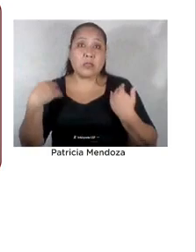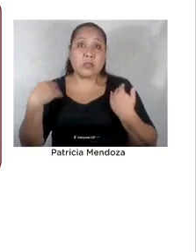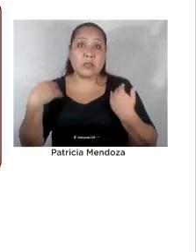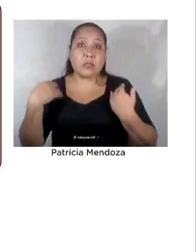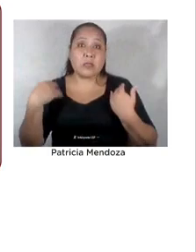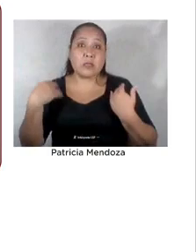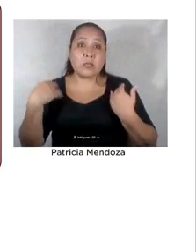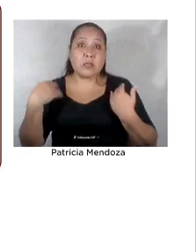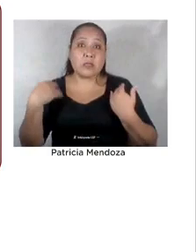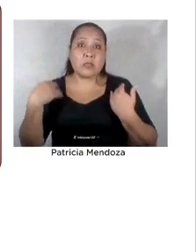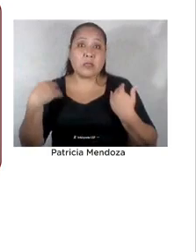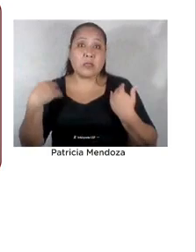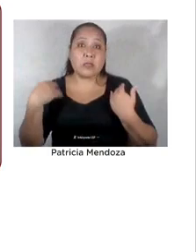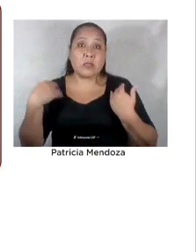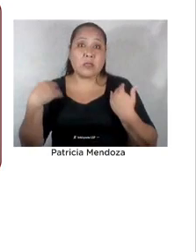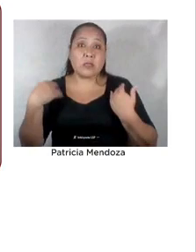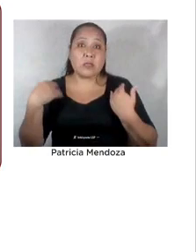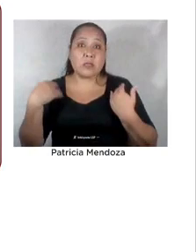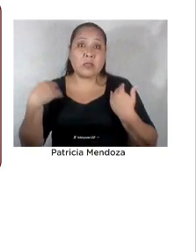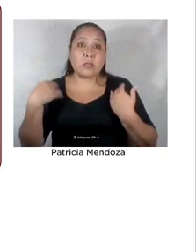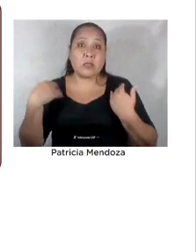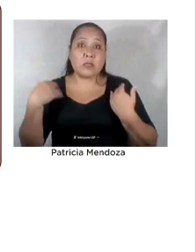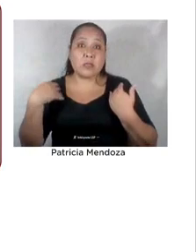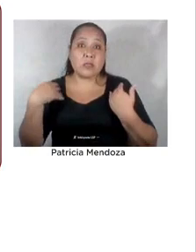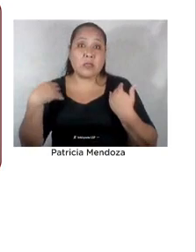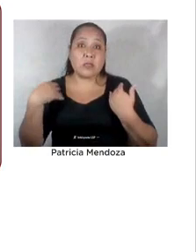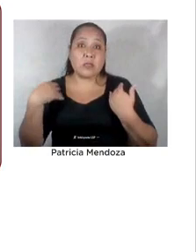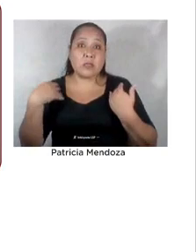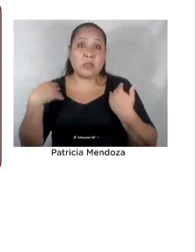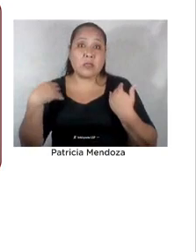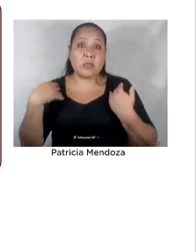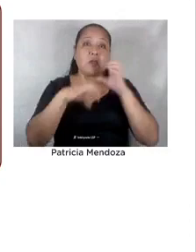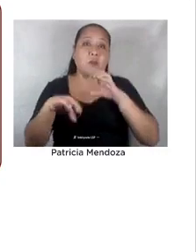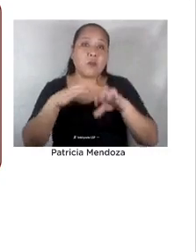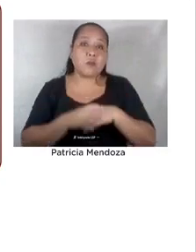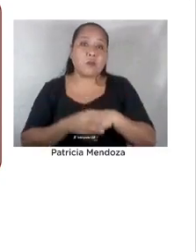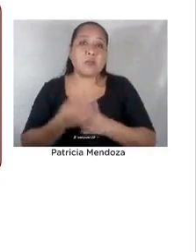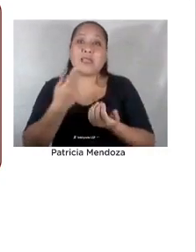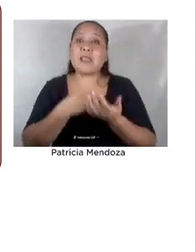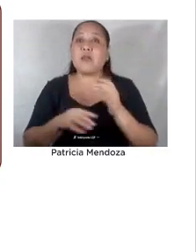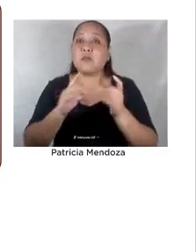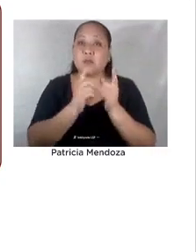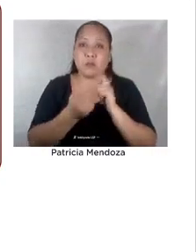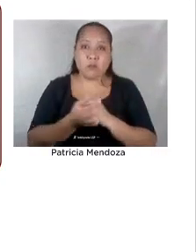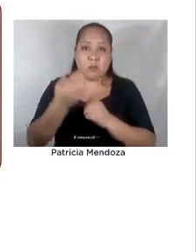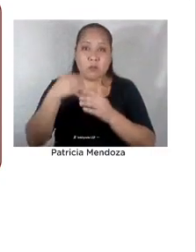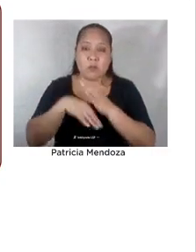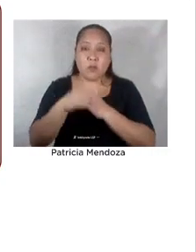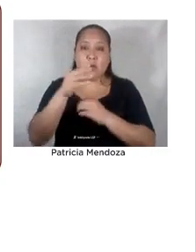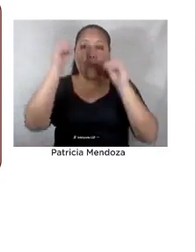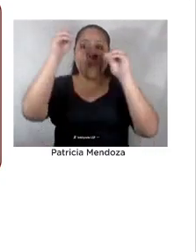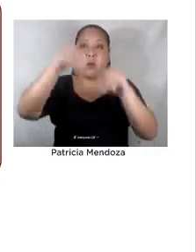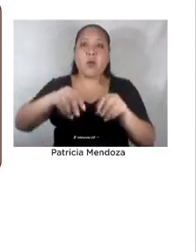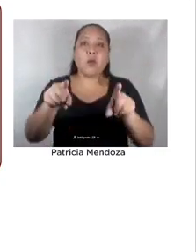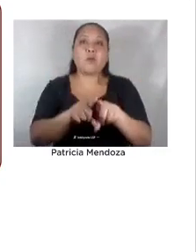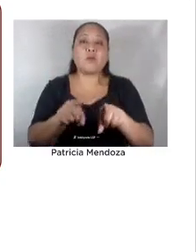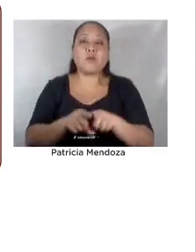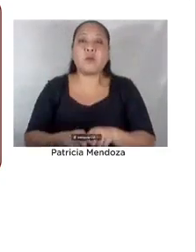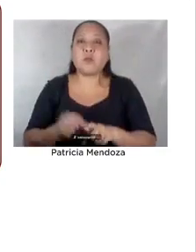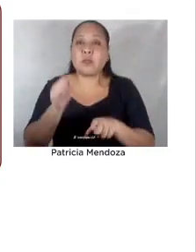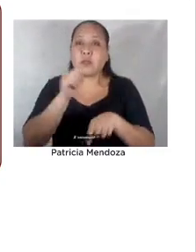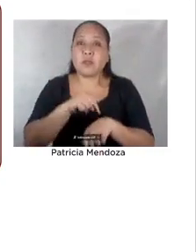rutinas, identifiquemos horarios de acciones que vamos a desarrollar. Dentro de ello, pongamos también